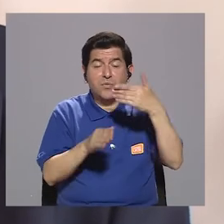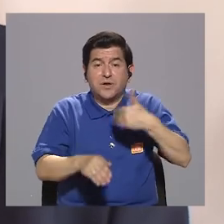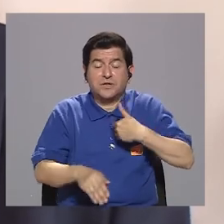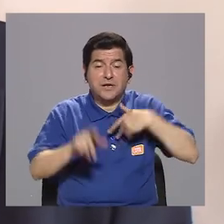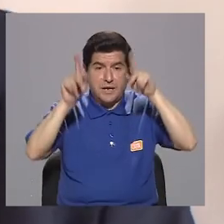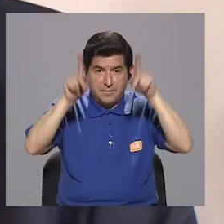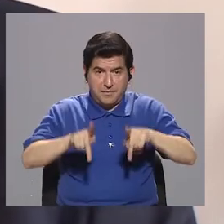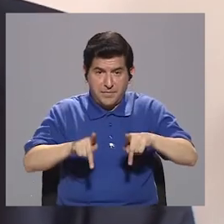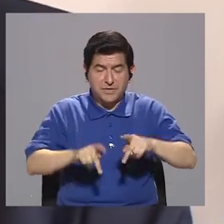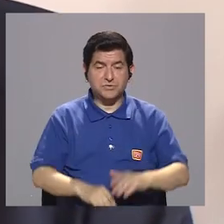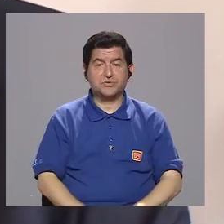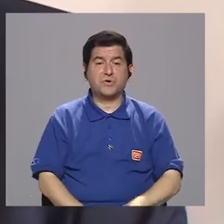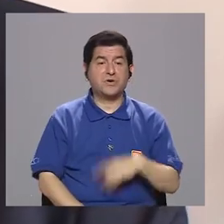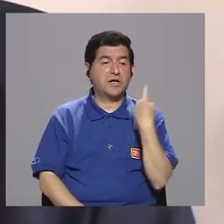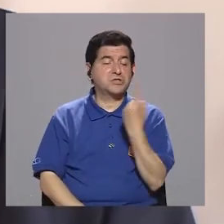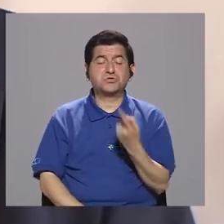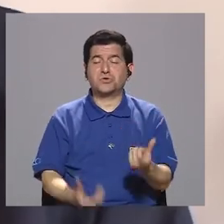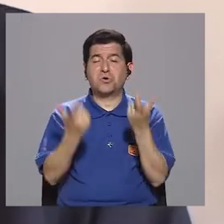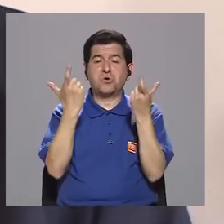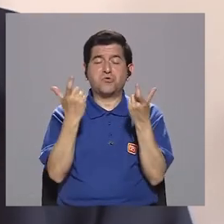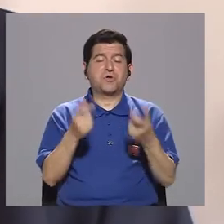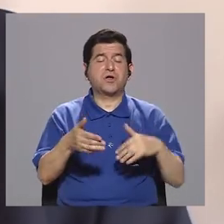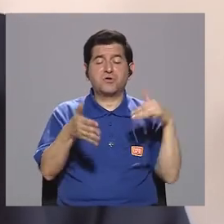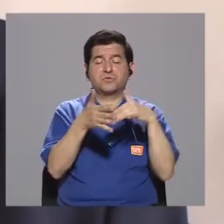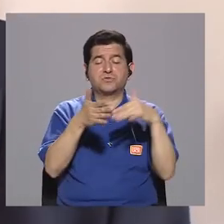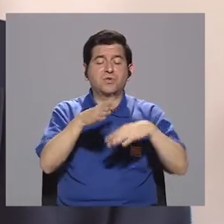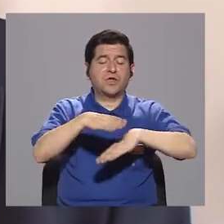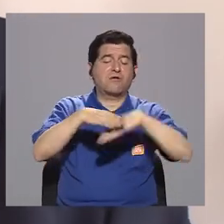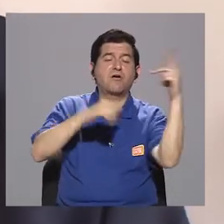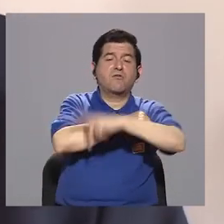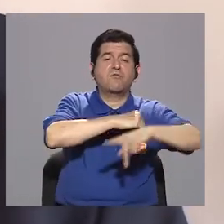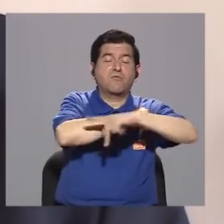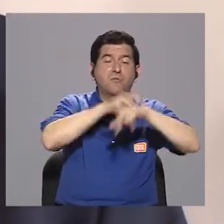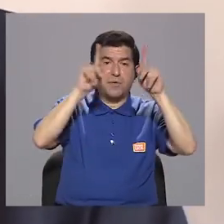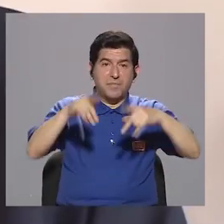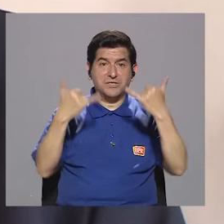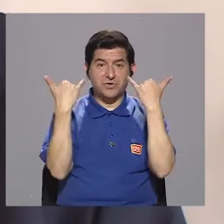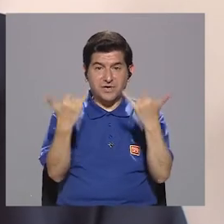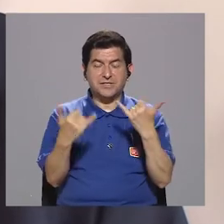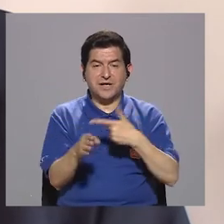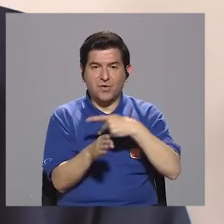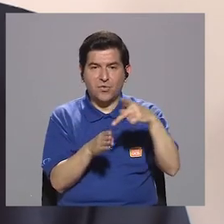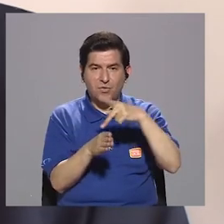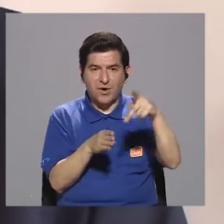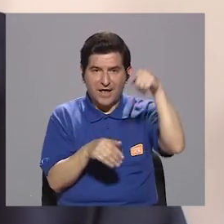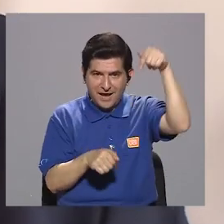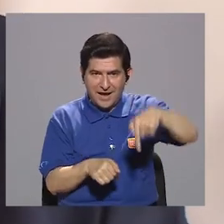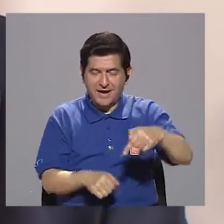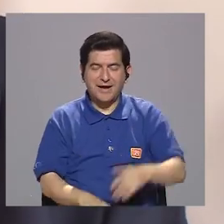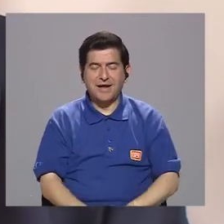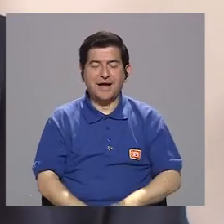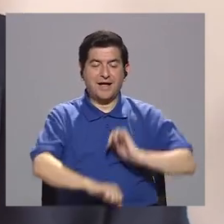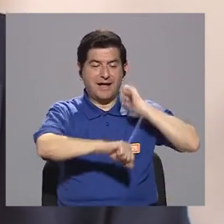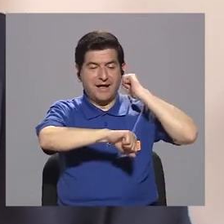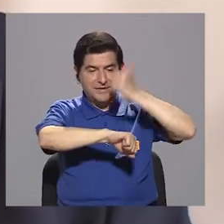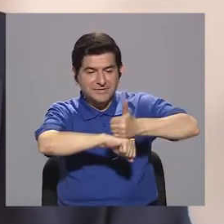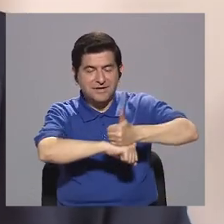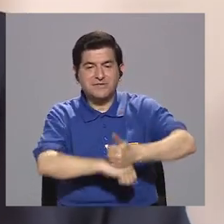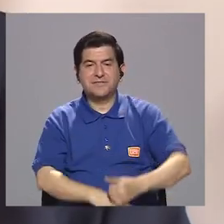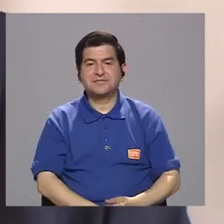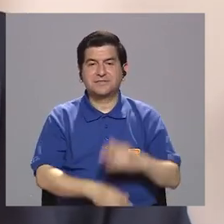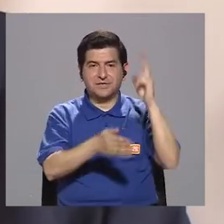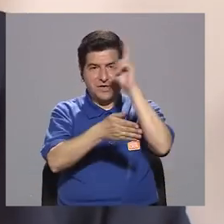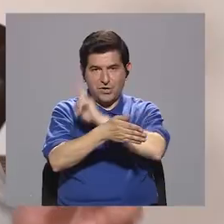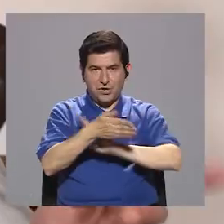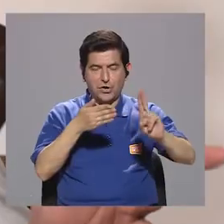La gente pudo, solamente los ricos iban a estudiar afuera. Claro. La gente empezó a sacar una profesión aquí cuando el doctor creó la universidad. Sí, a mí me